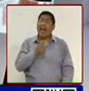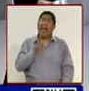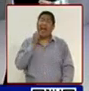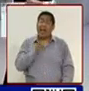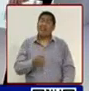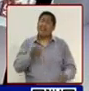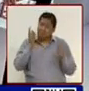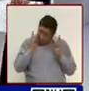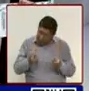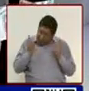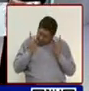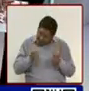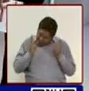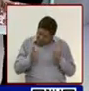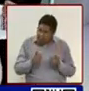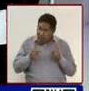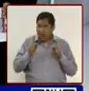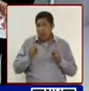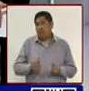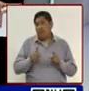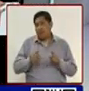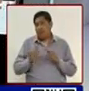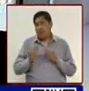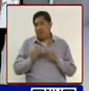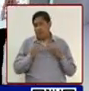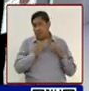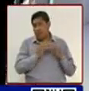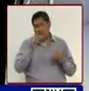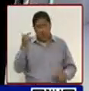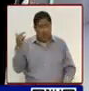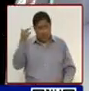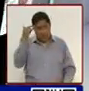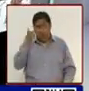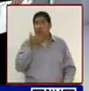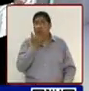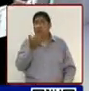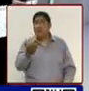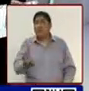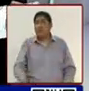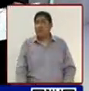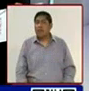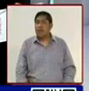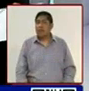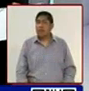todos los días para la gente de la ciudad, ¿no es cierto? Para la gente de la ciudad del Alto, Héctor.